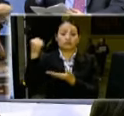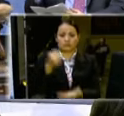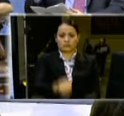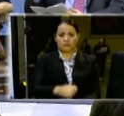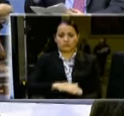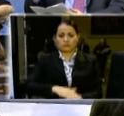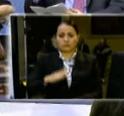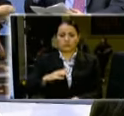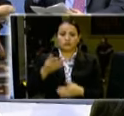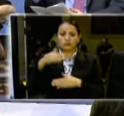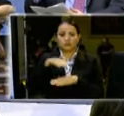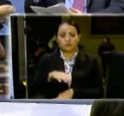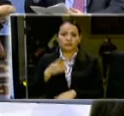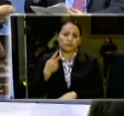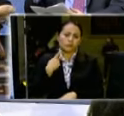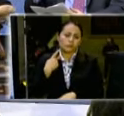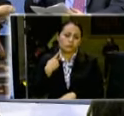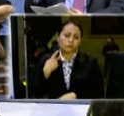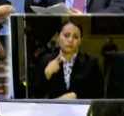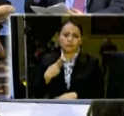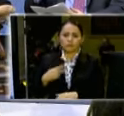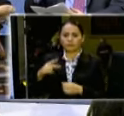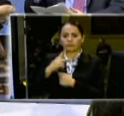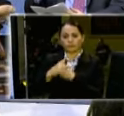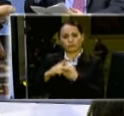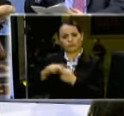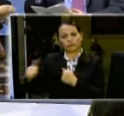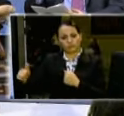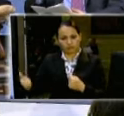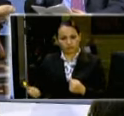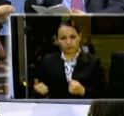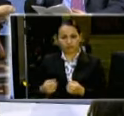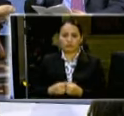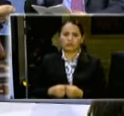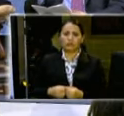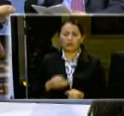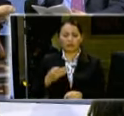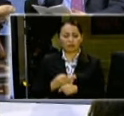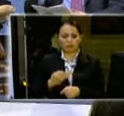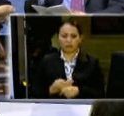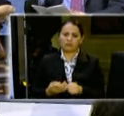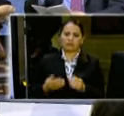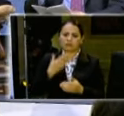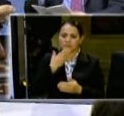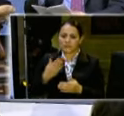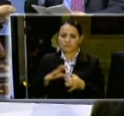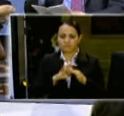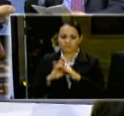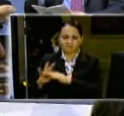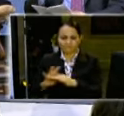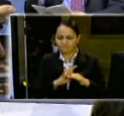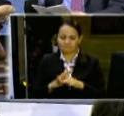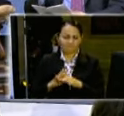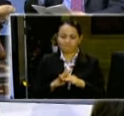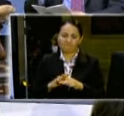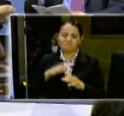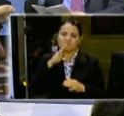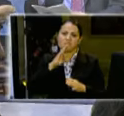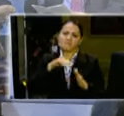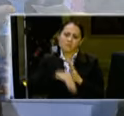en una política exterior. En pocas palabras, tenemos que romper la pésima inercia de que en los últimos 15 años